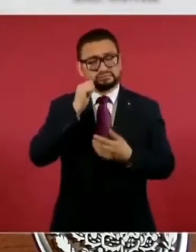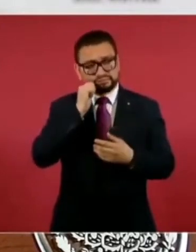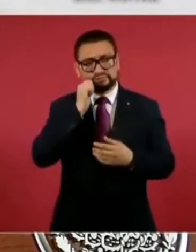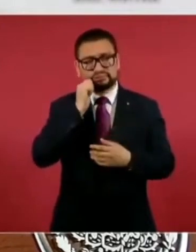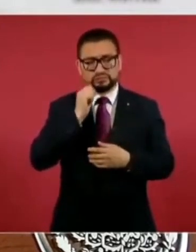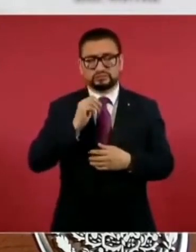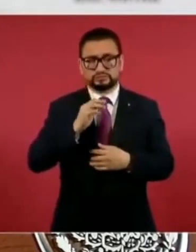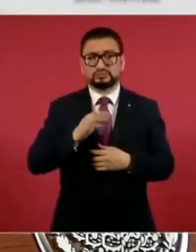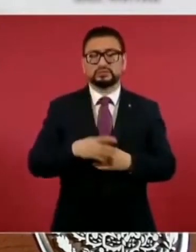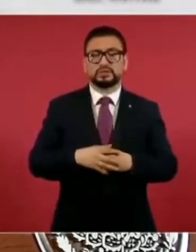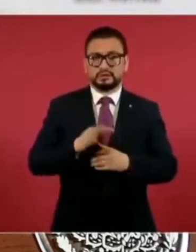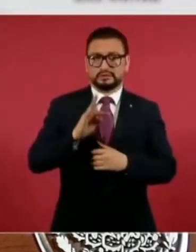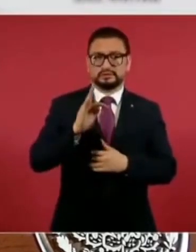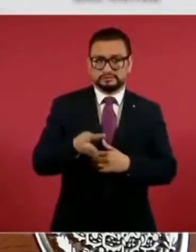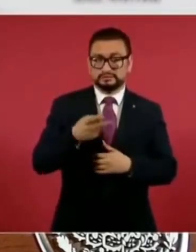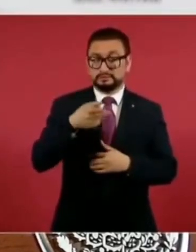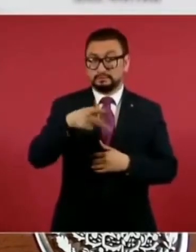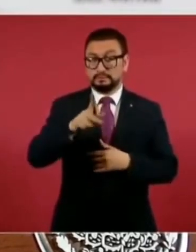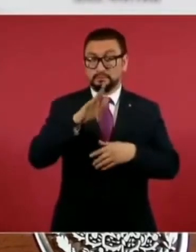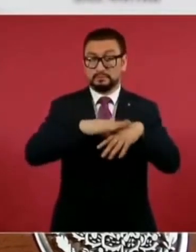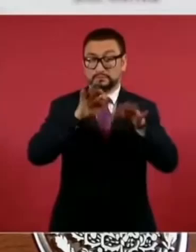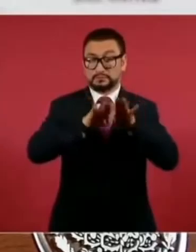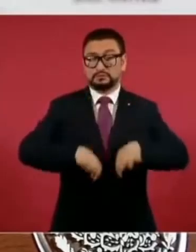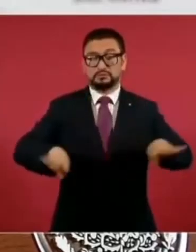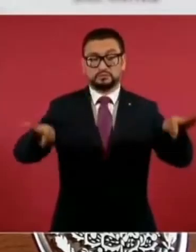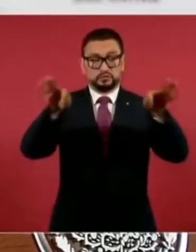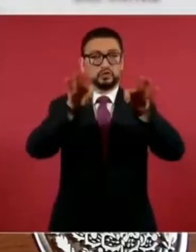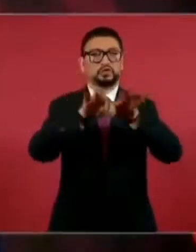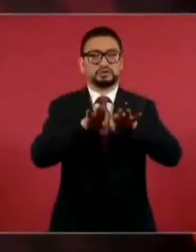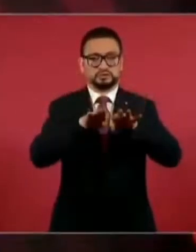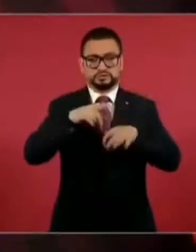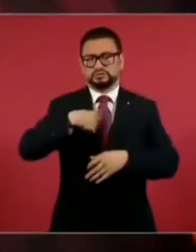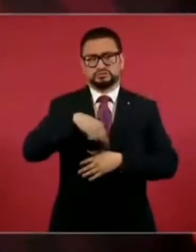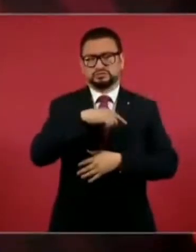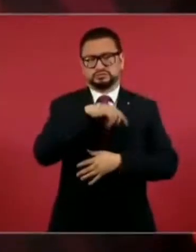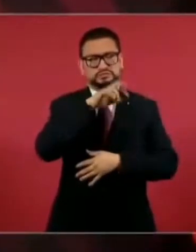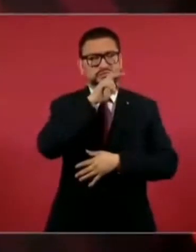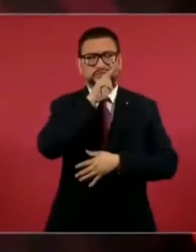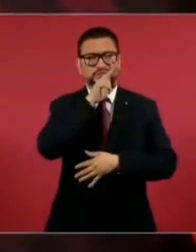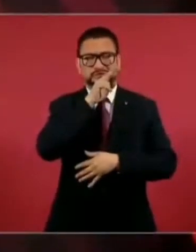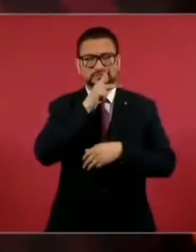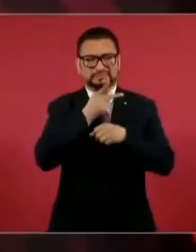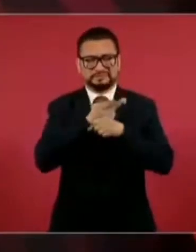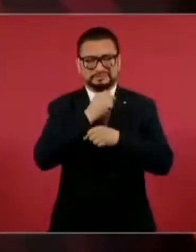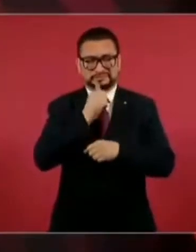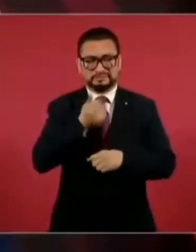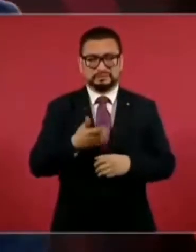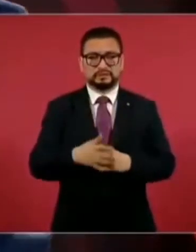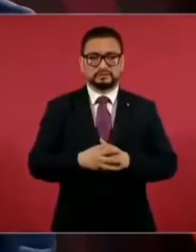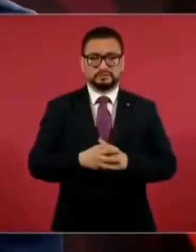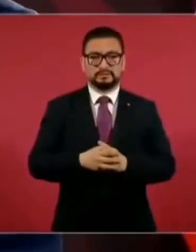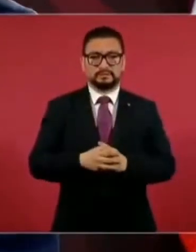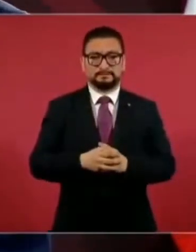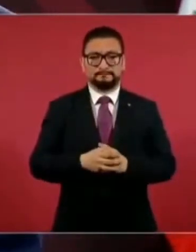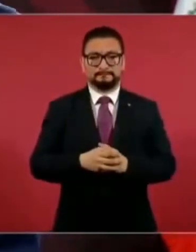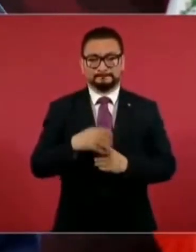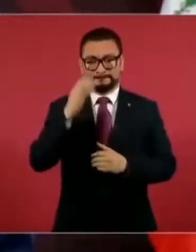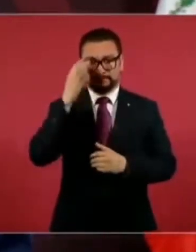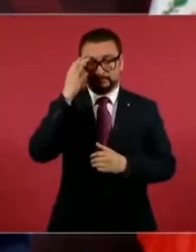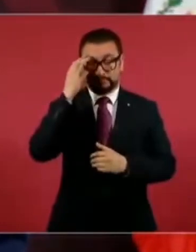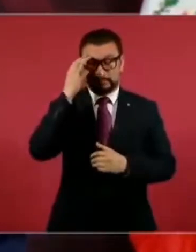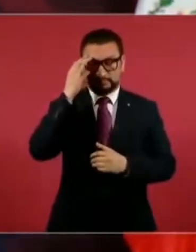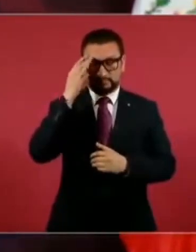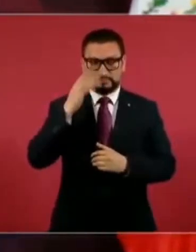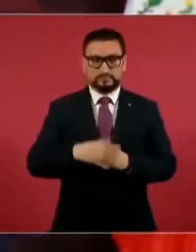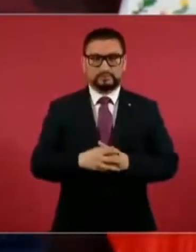Pero lo más importante de todo, por lo que no debe uno de preocuparse y por lo que no debe